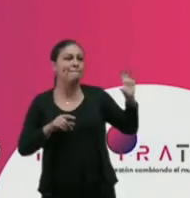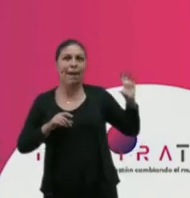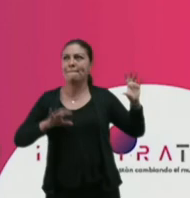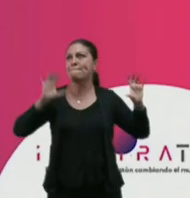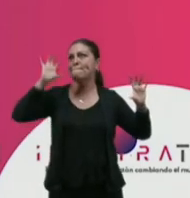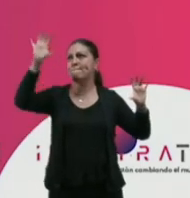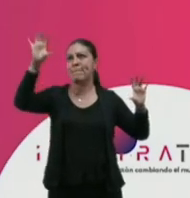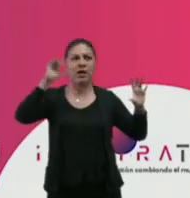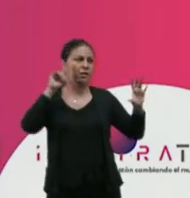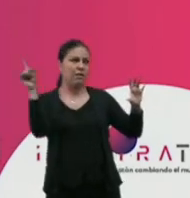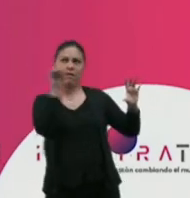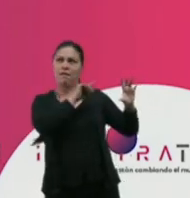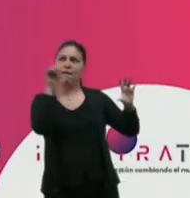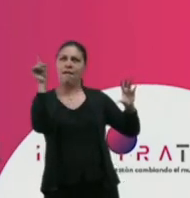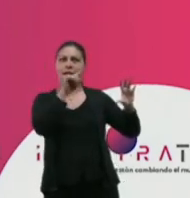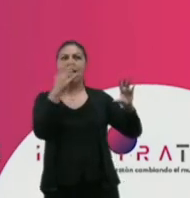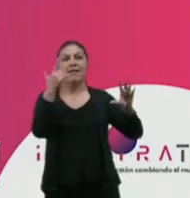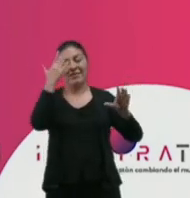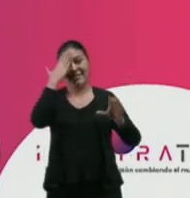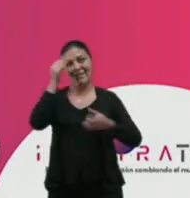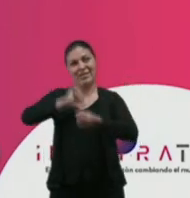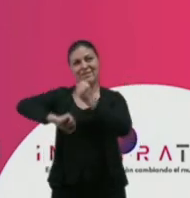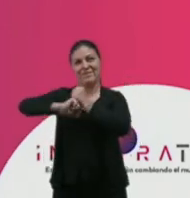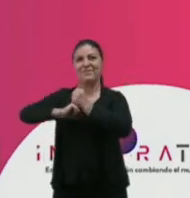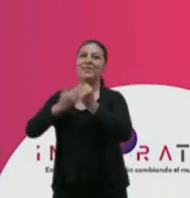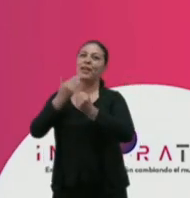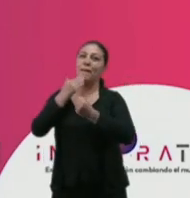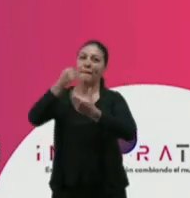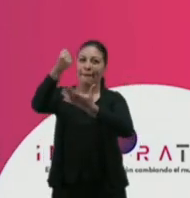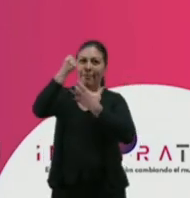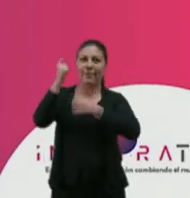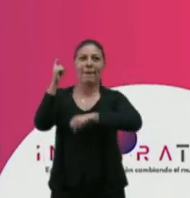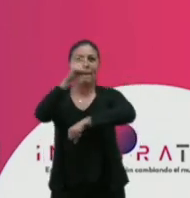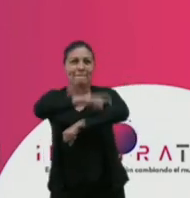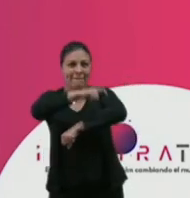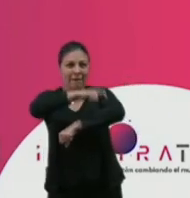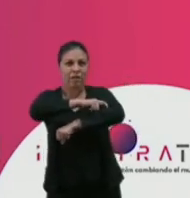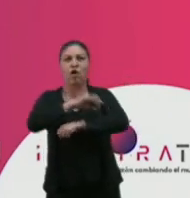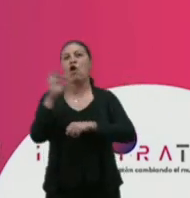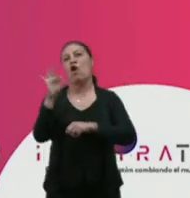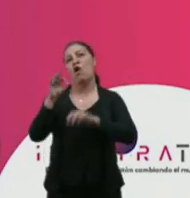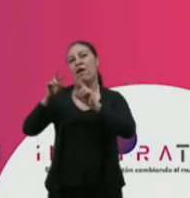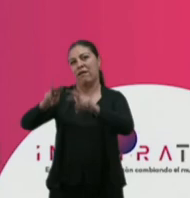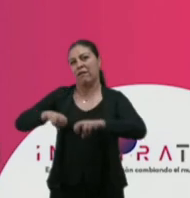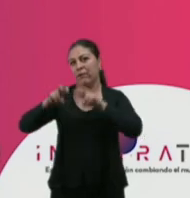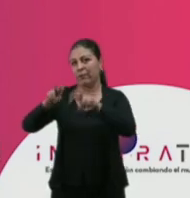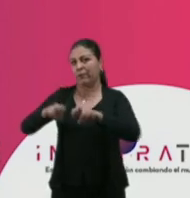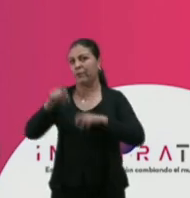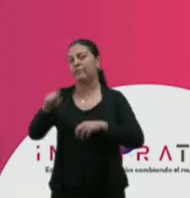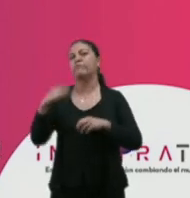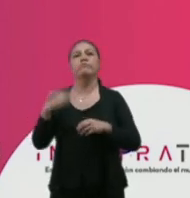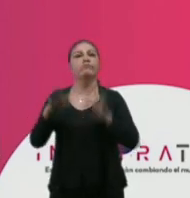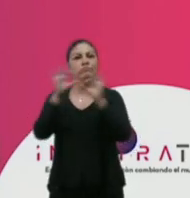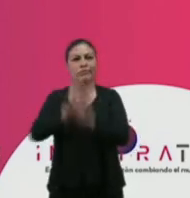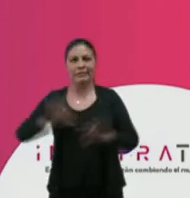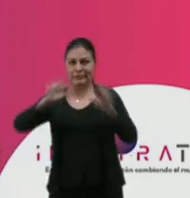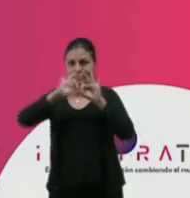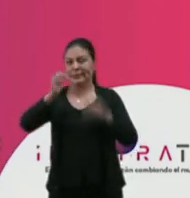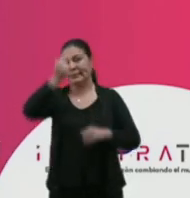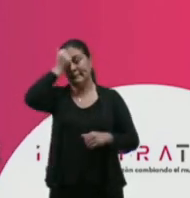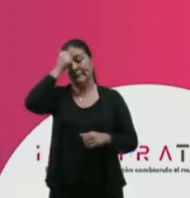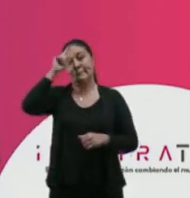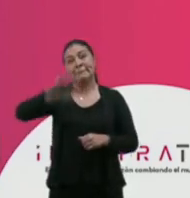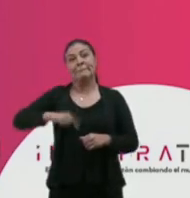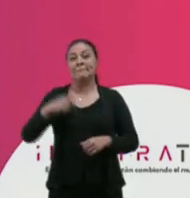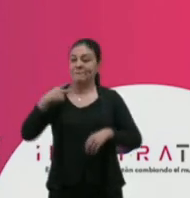sus fuentes de ingreso como el petróleo y su agricultura. Así que esto ha sido clave. Y lo segundo que